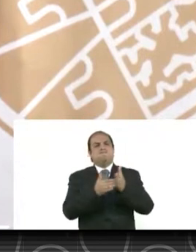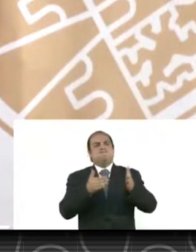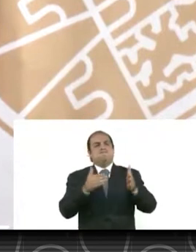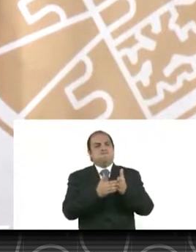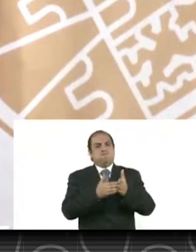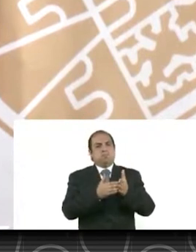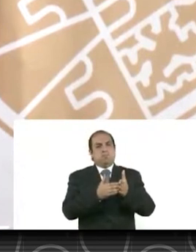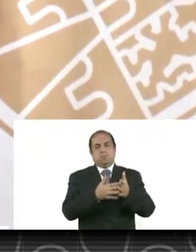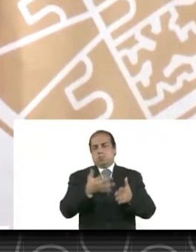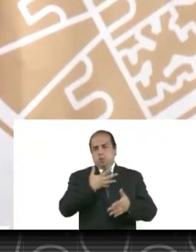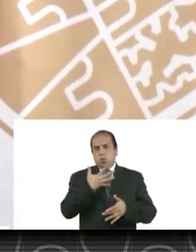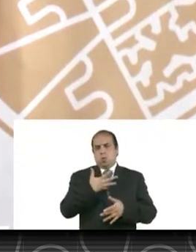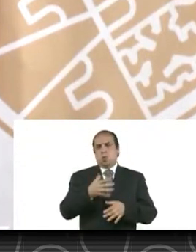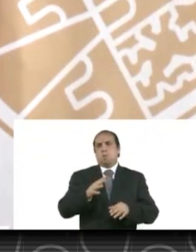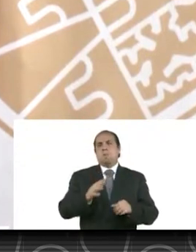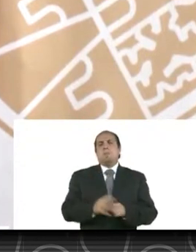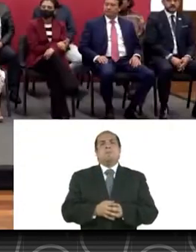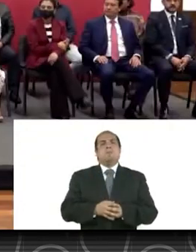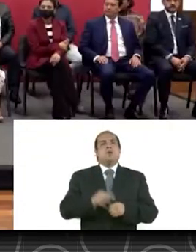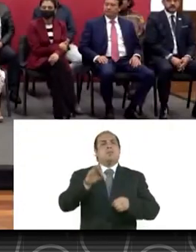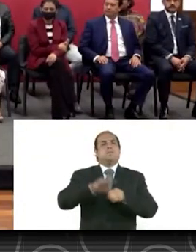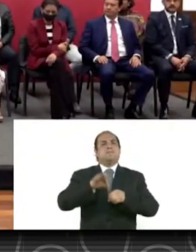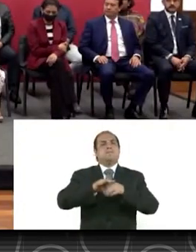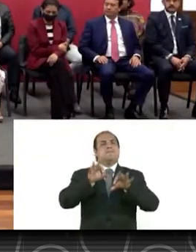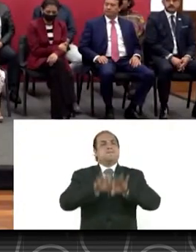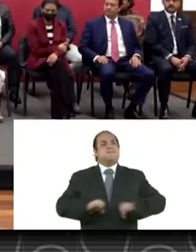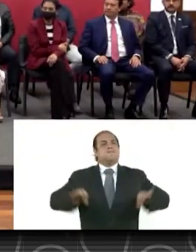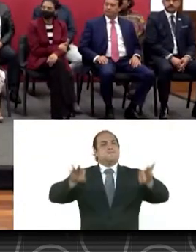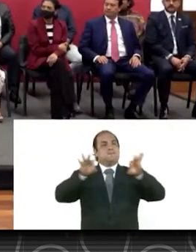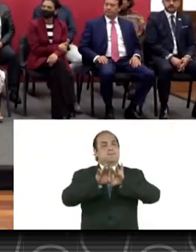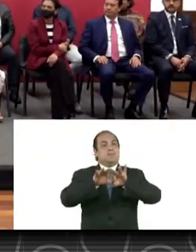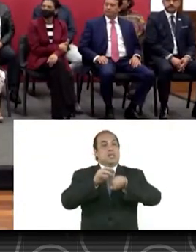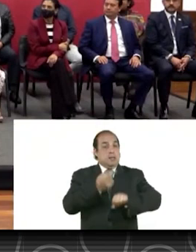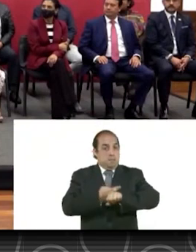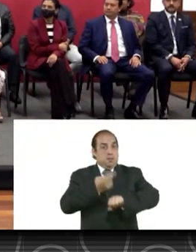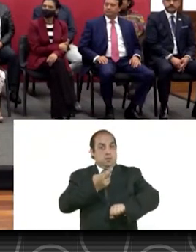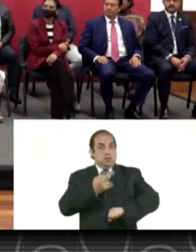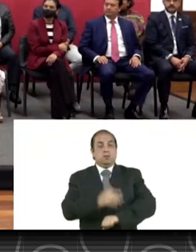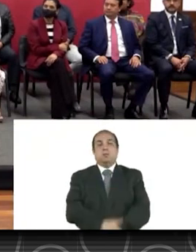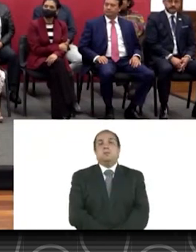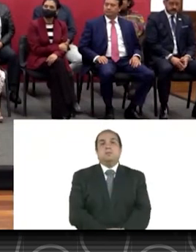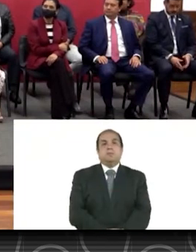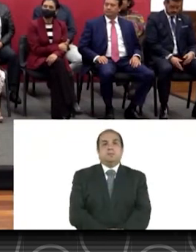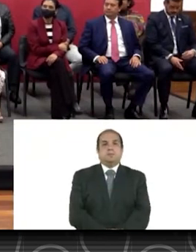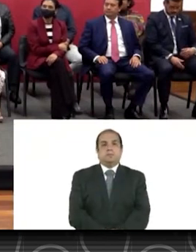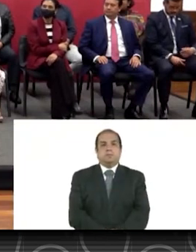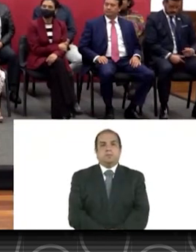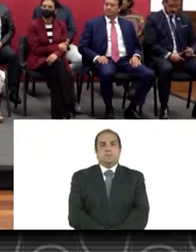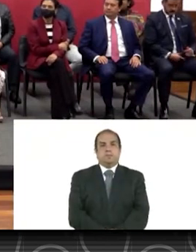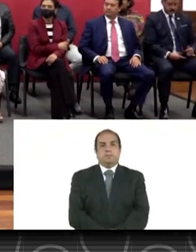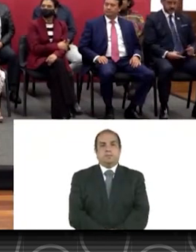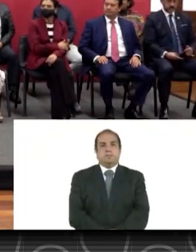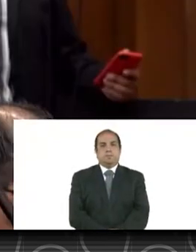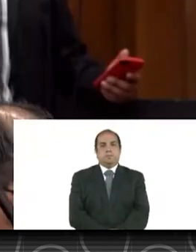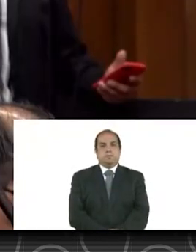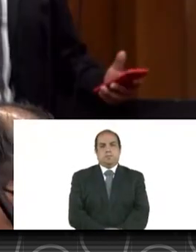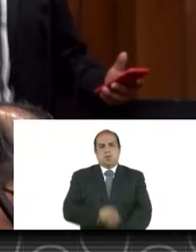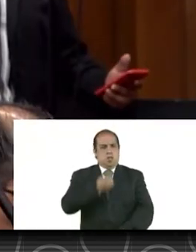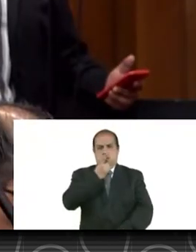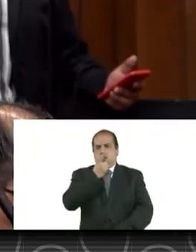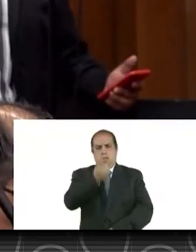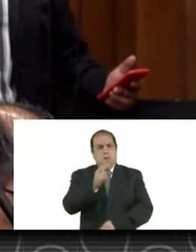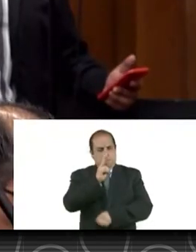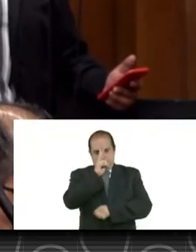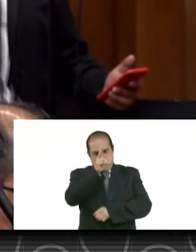pues hubo una participación muy importante y una participación mayoritaria. No utilizaría la palabra revancha, porque creo